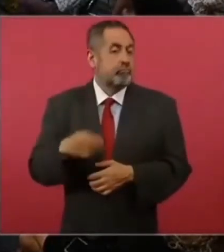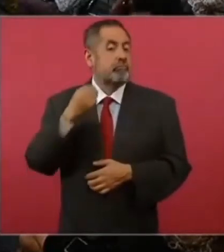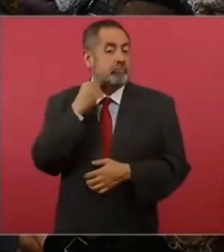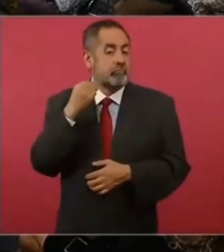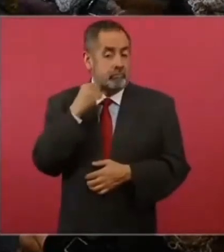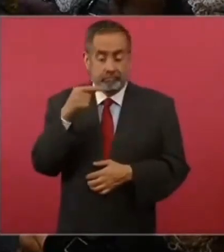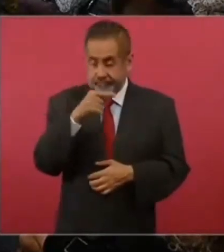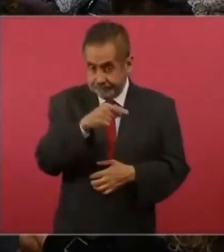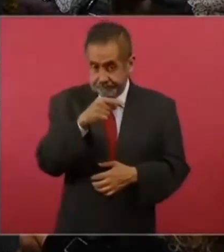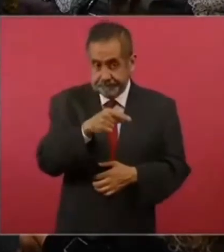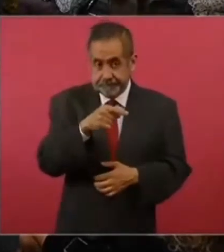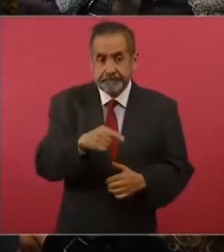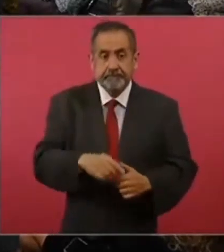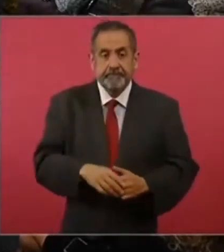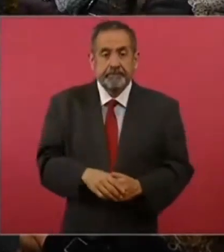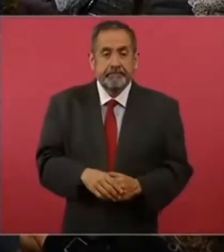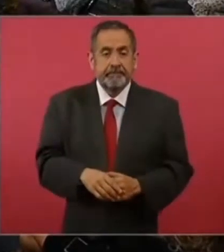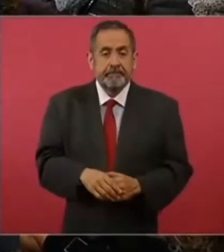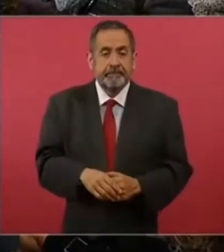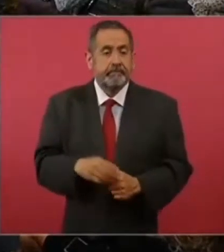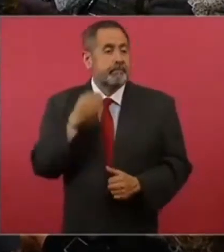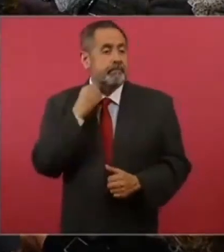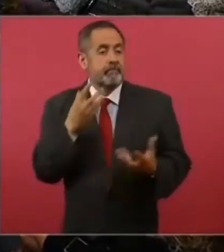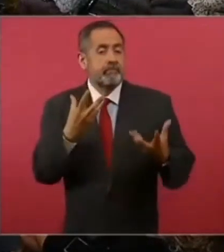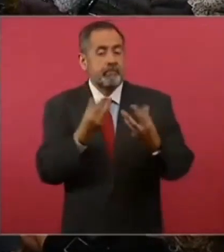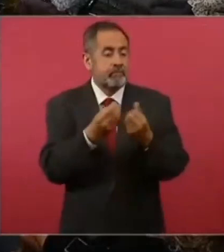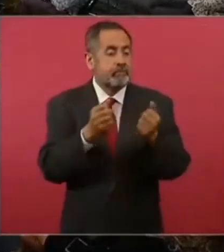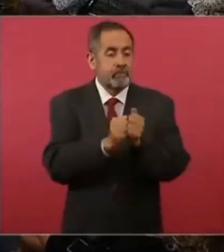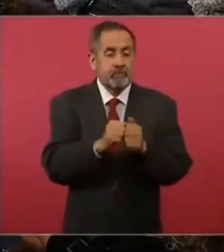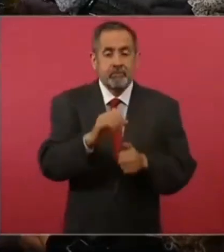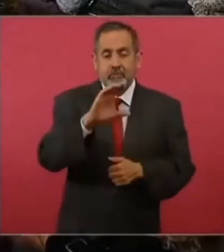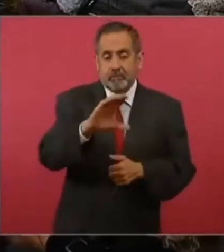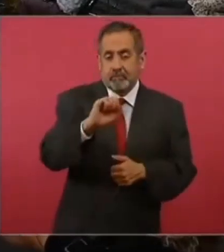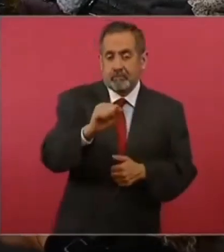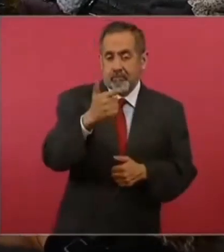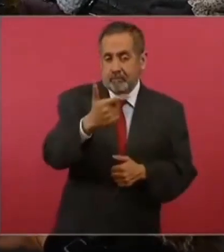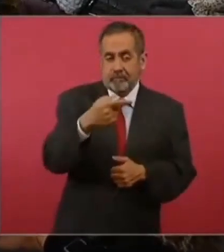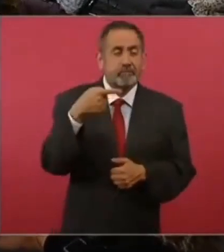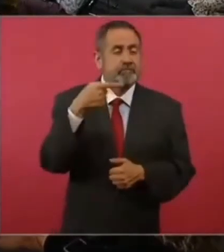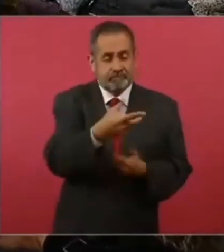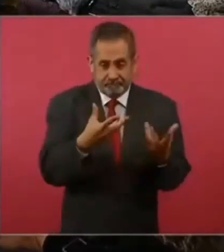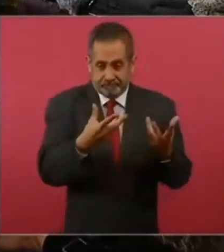abogado de Carlos Salinas de Gortari.